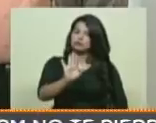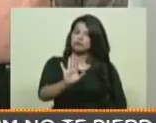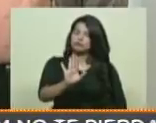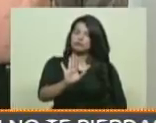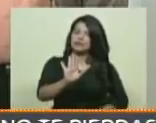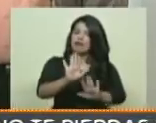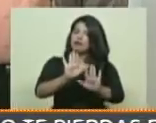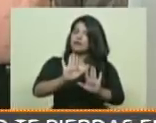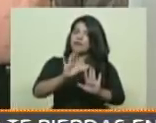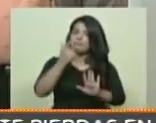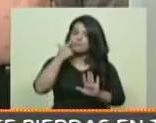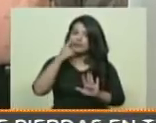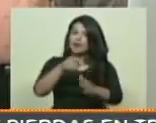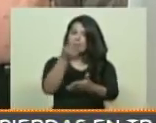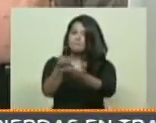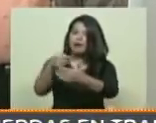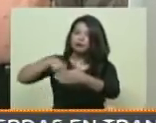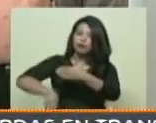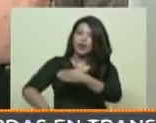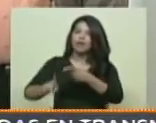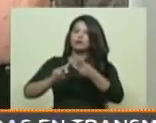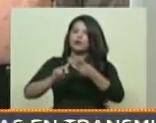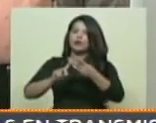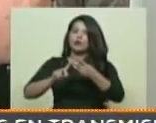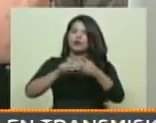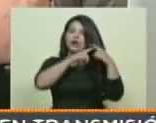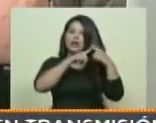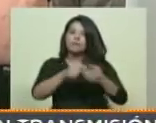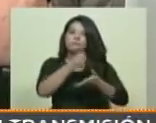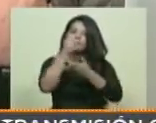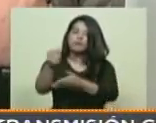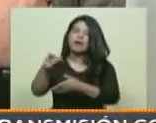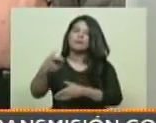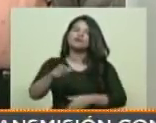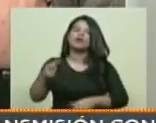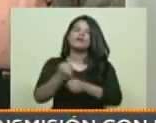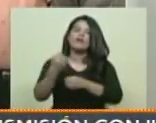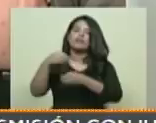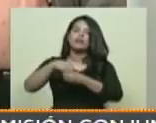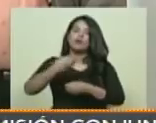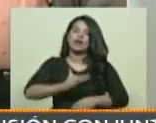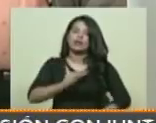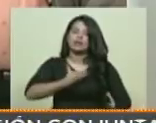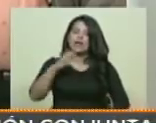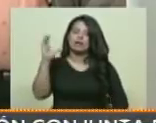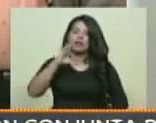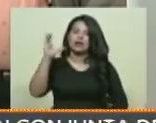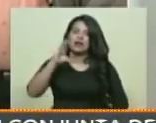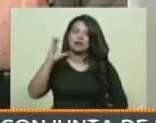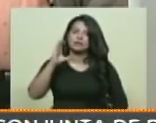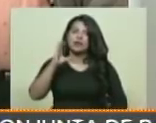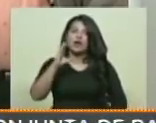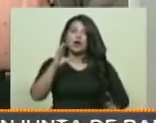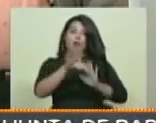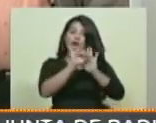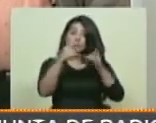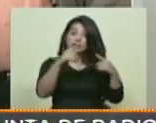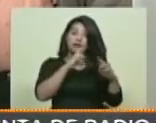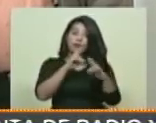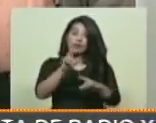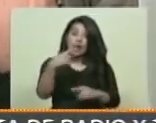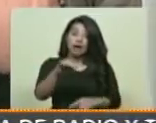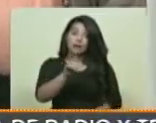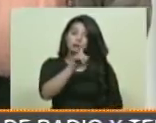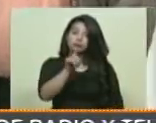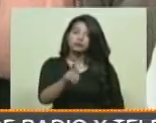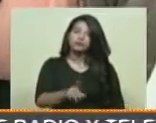digamos, el pago de salarios, de beneficios que les adeudan a la Alcaldía de Caracas, y ya la Asamblea Nacional Constituyente tiene eso establecido. Gracias. Bueno,